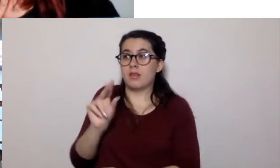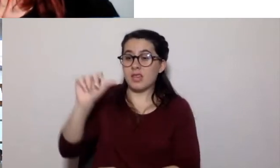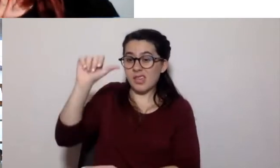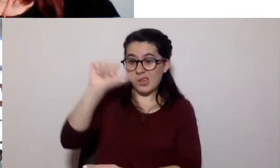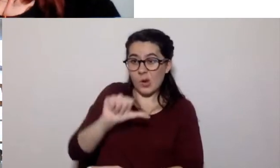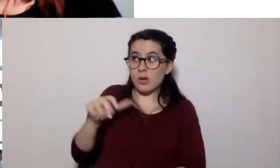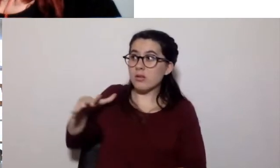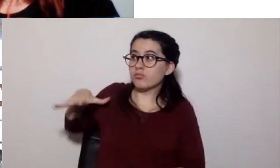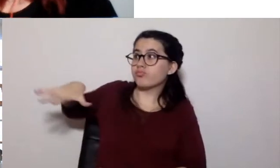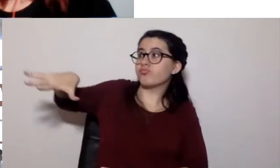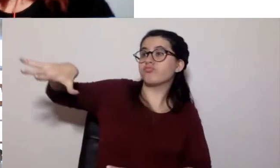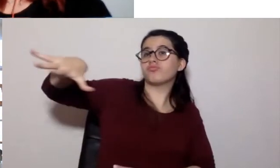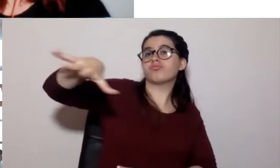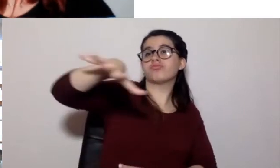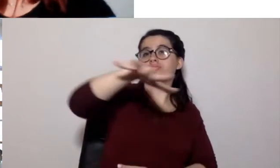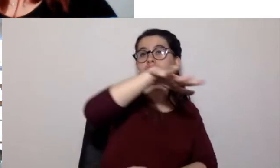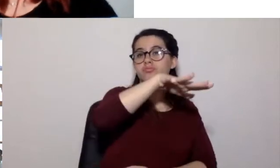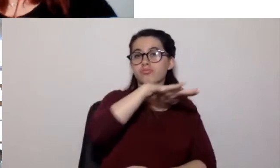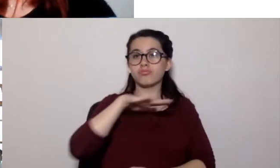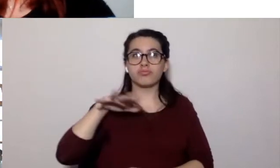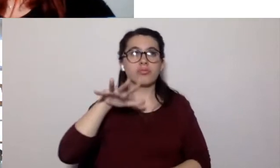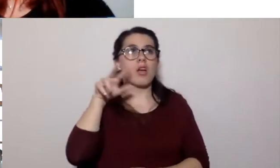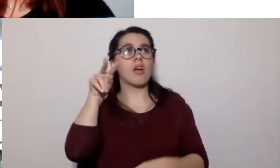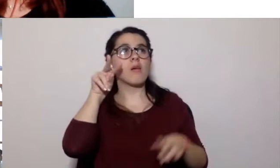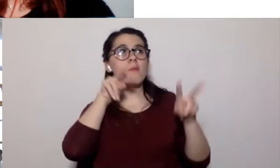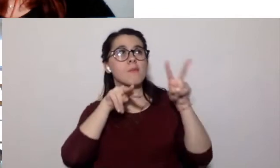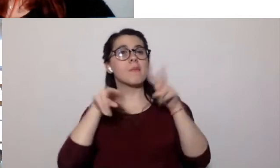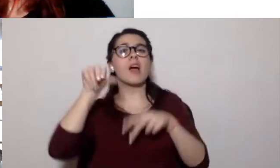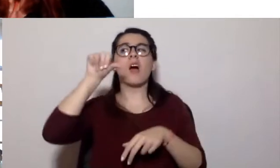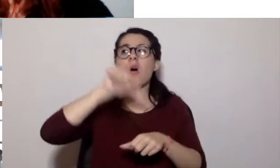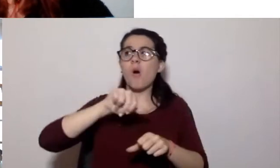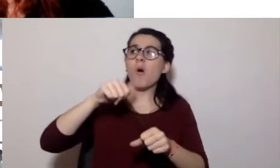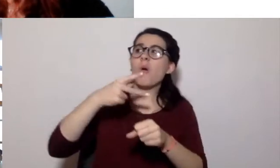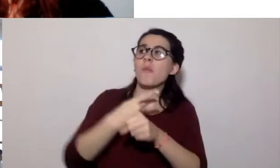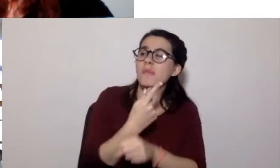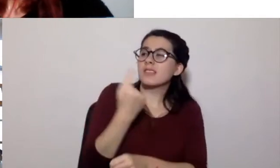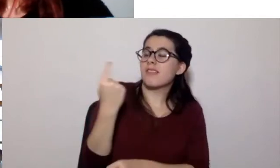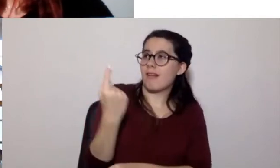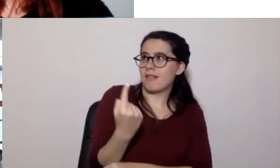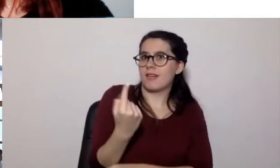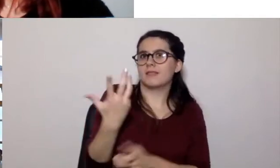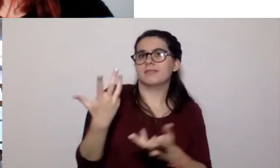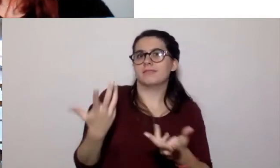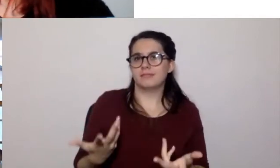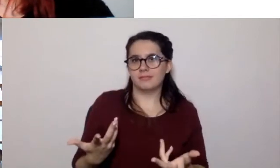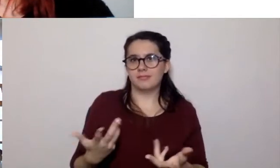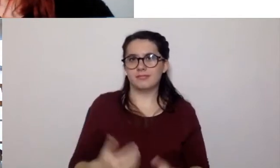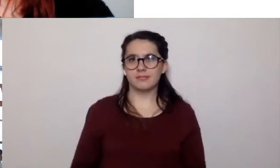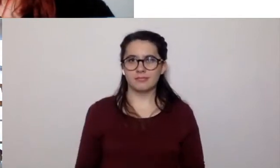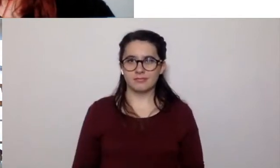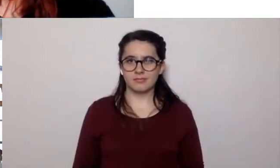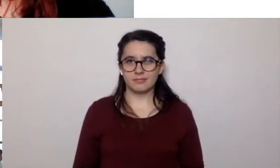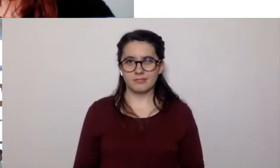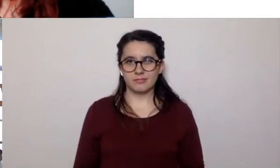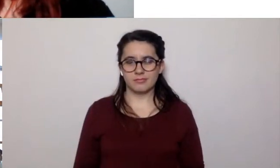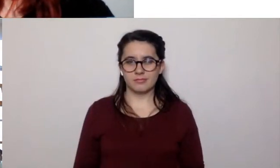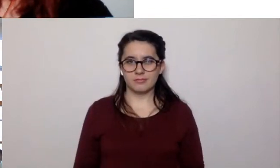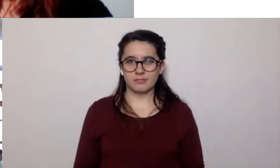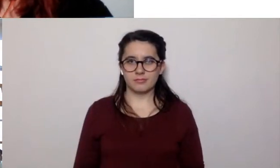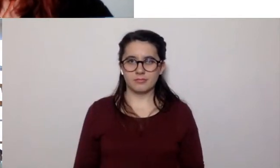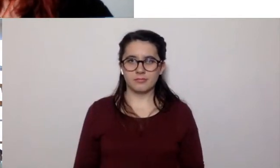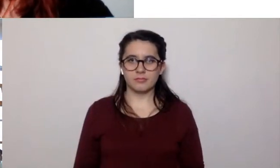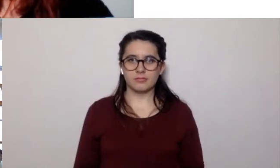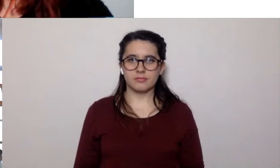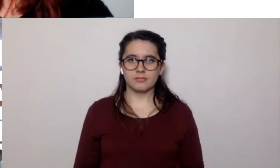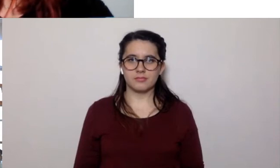olvida voltear a ver como el presente, ¿no? Oye, me dio risa cuando dijiste